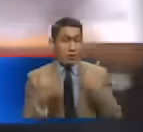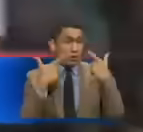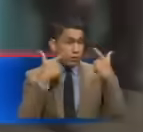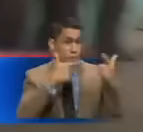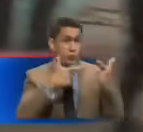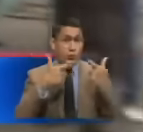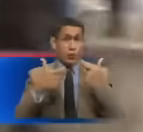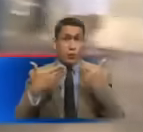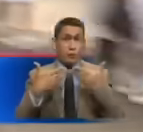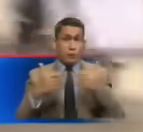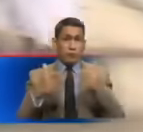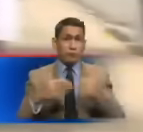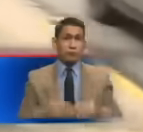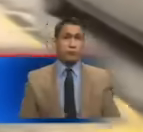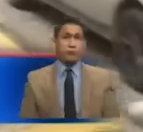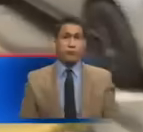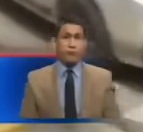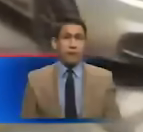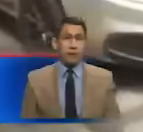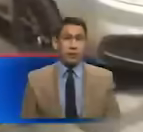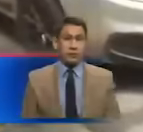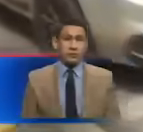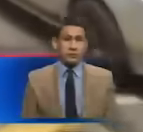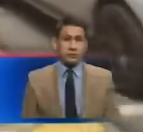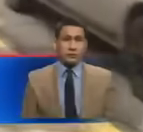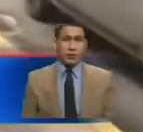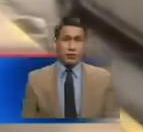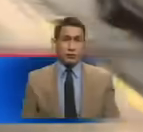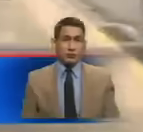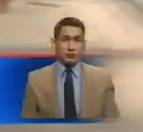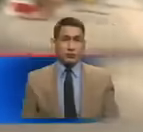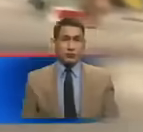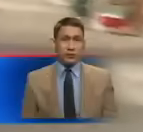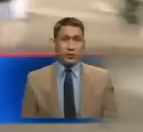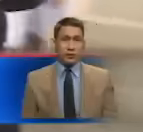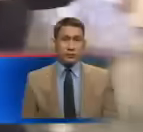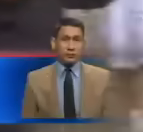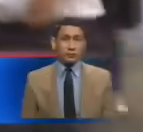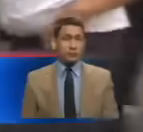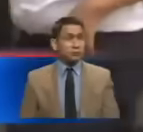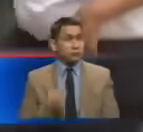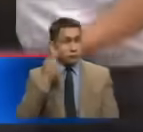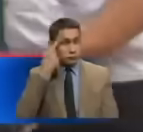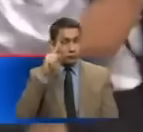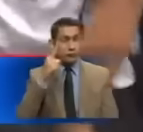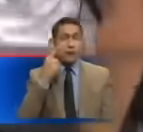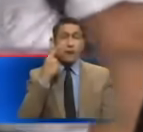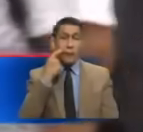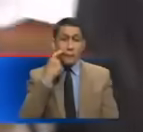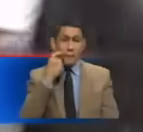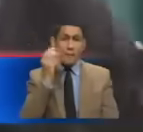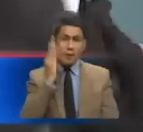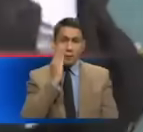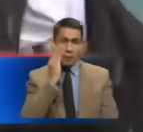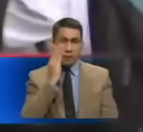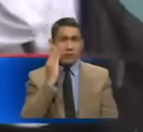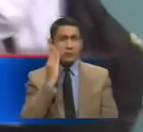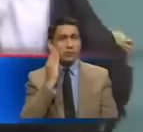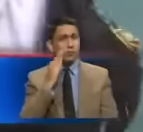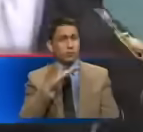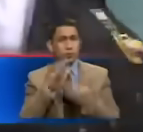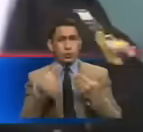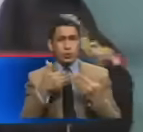estudiantes en diferentes unidades educativas en las que tienen mayor afluencia de estudiantes para que así los padres de familia se sientan seguros y de igual